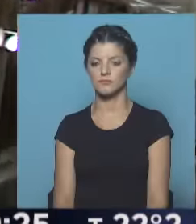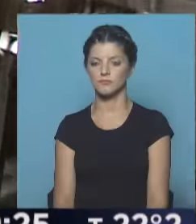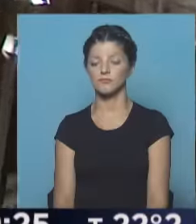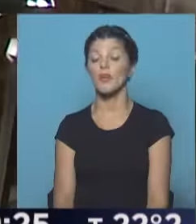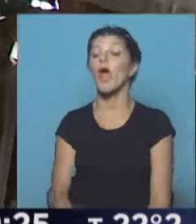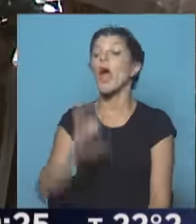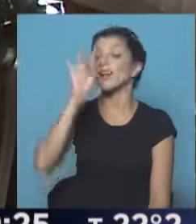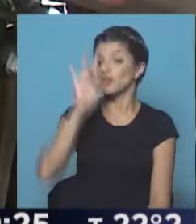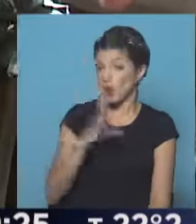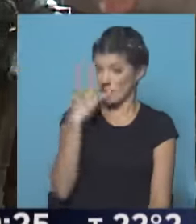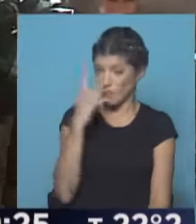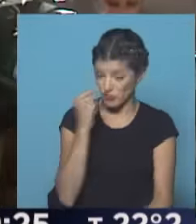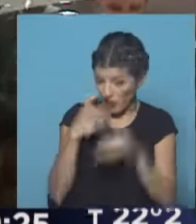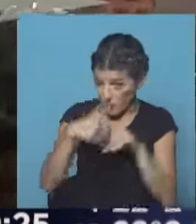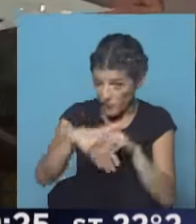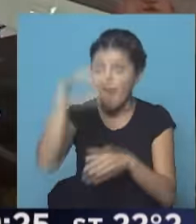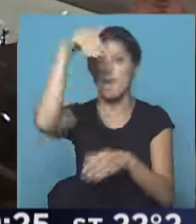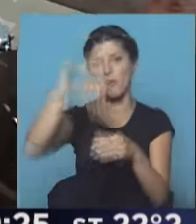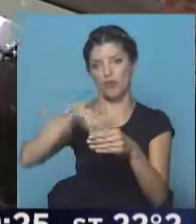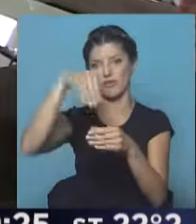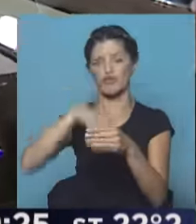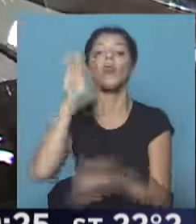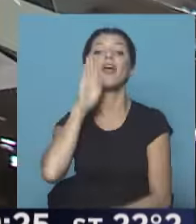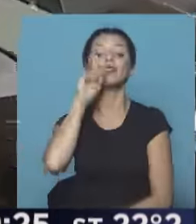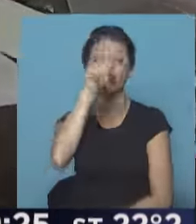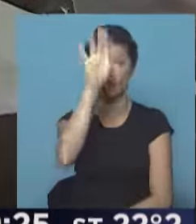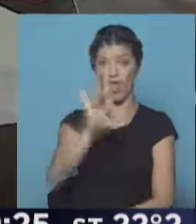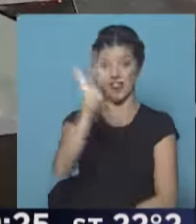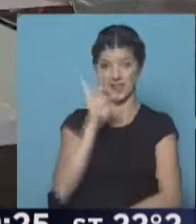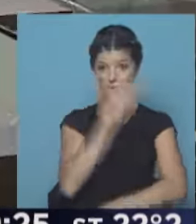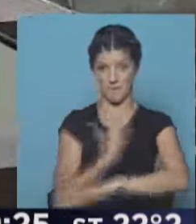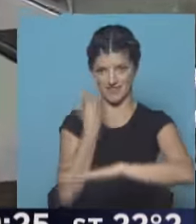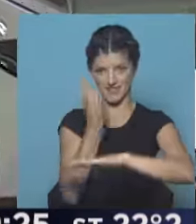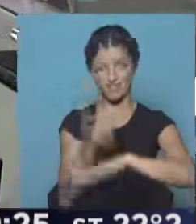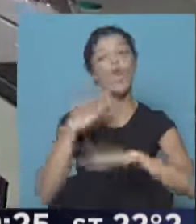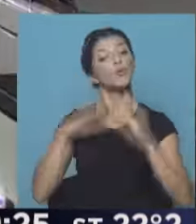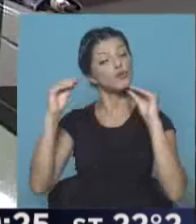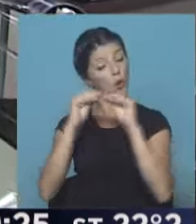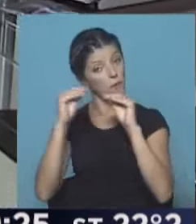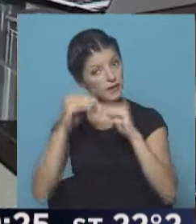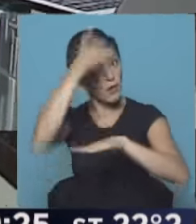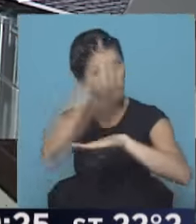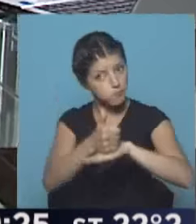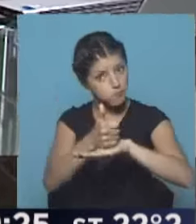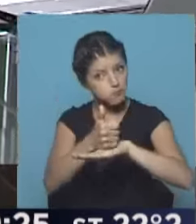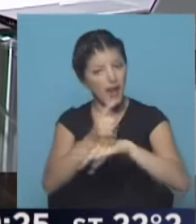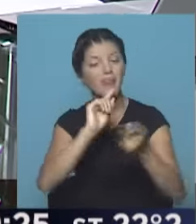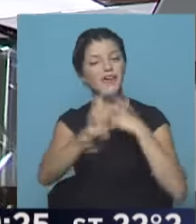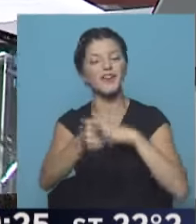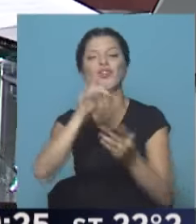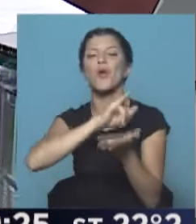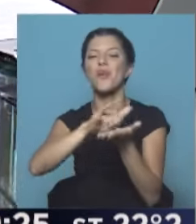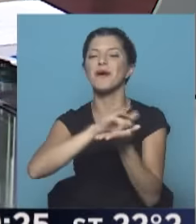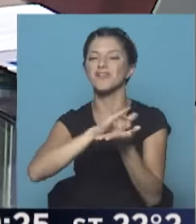Solo faltan 4 días para las elecciones presidenciales en Estados Unidos y un equipo de televisión Pública Noticias ya está trabajando en directo desde Nueva